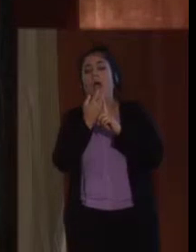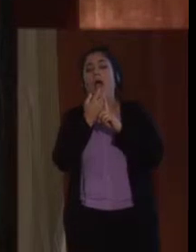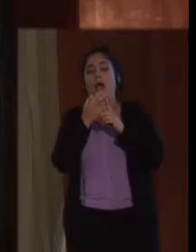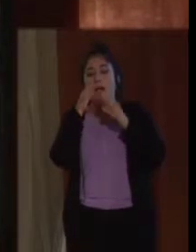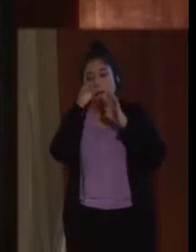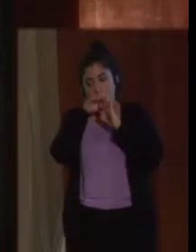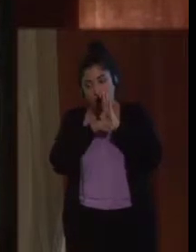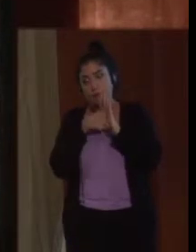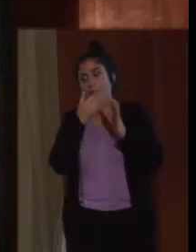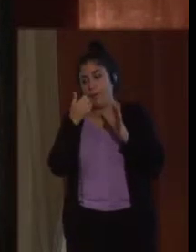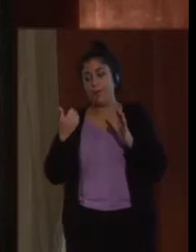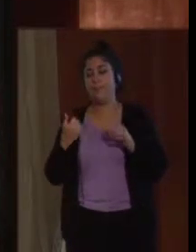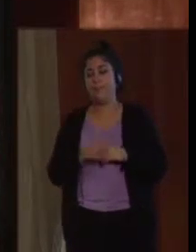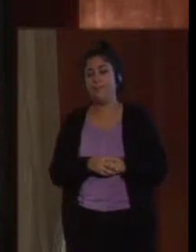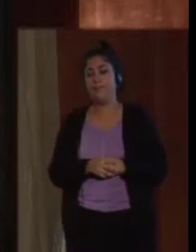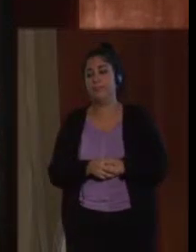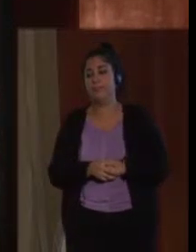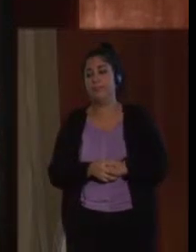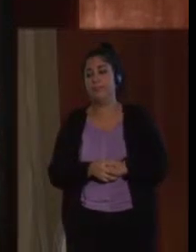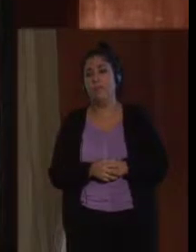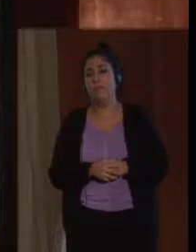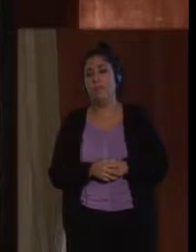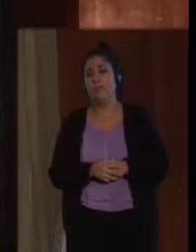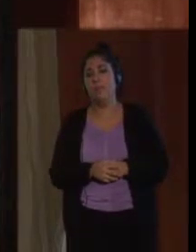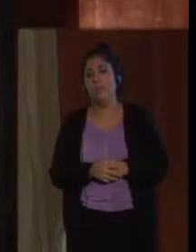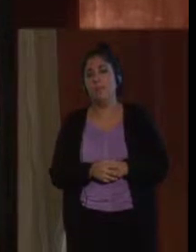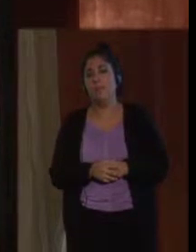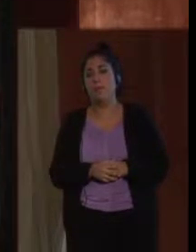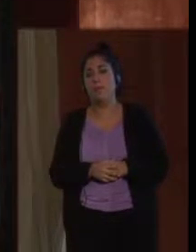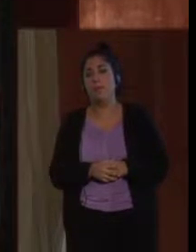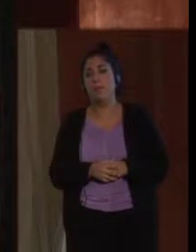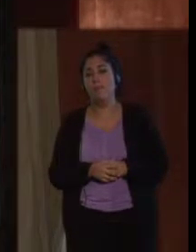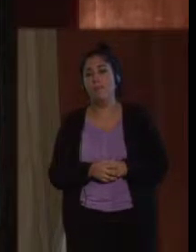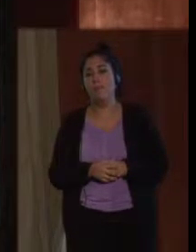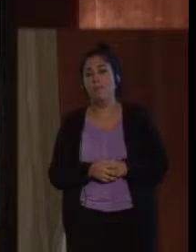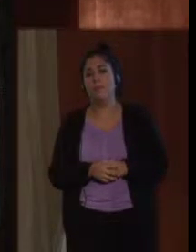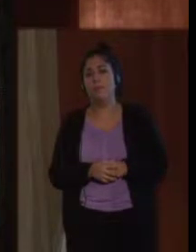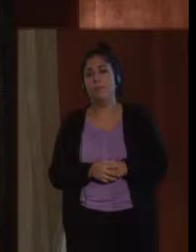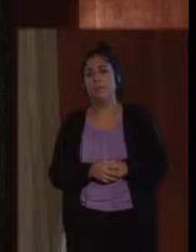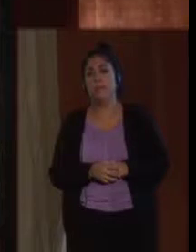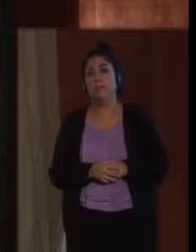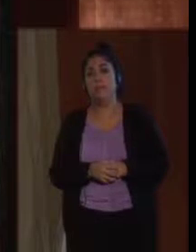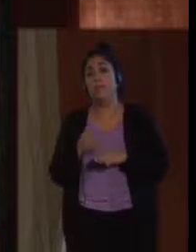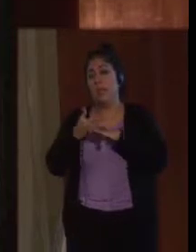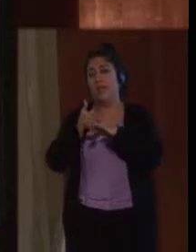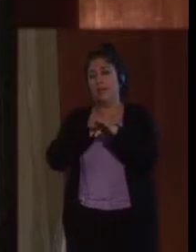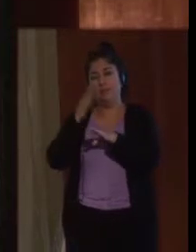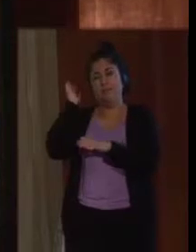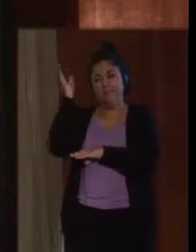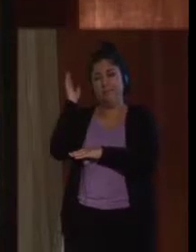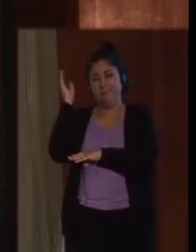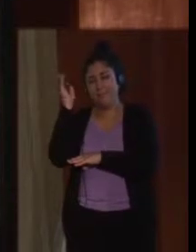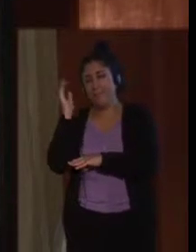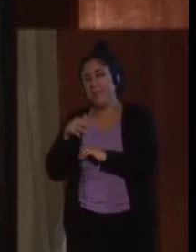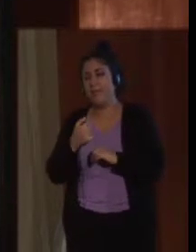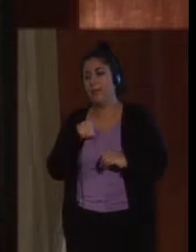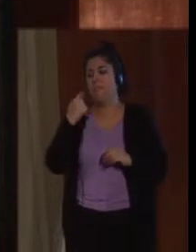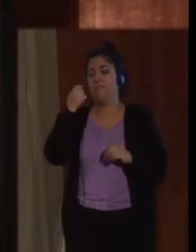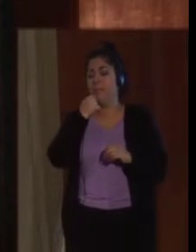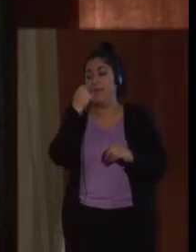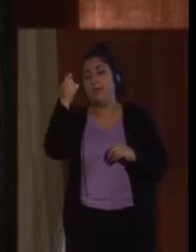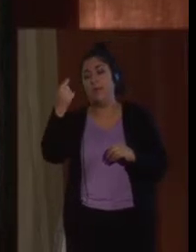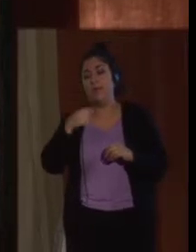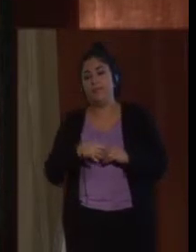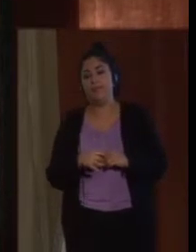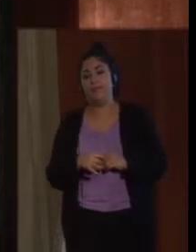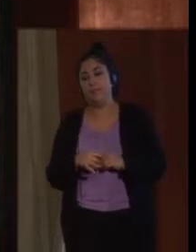en la inversión pública, en el caso de la experiencia peruana, está cimentado también en todas las herramientas